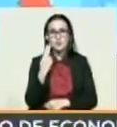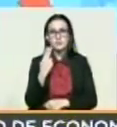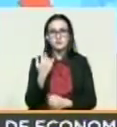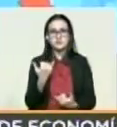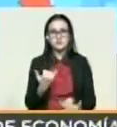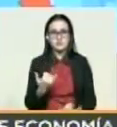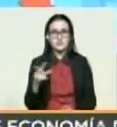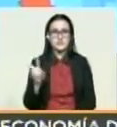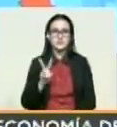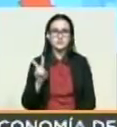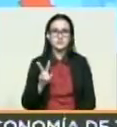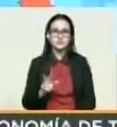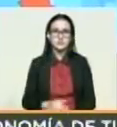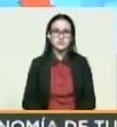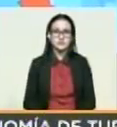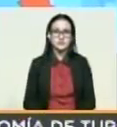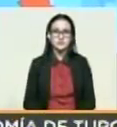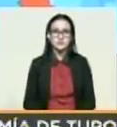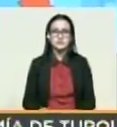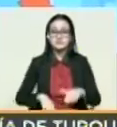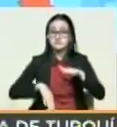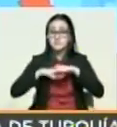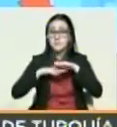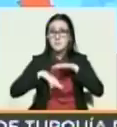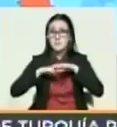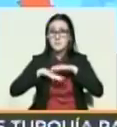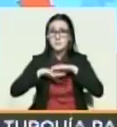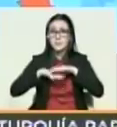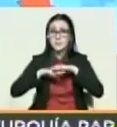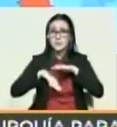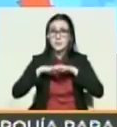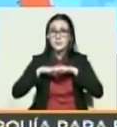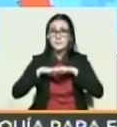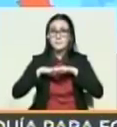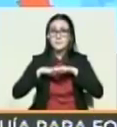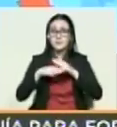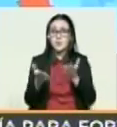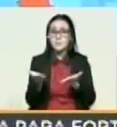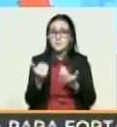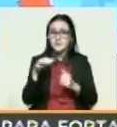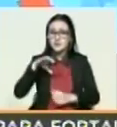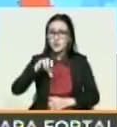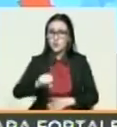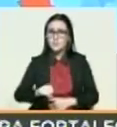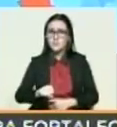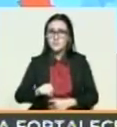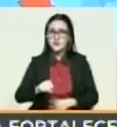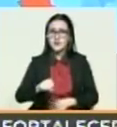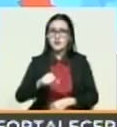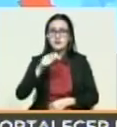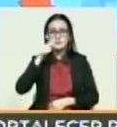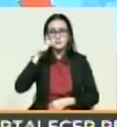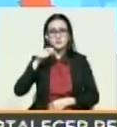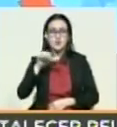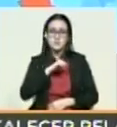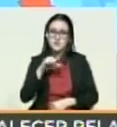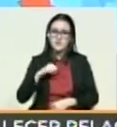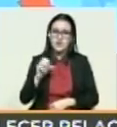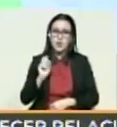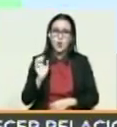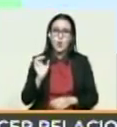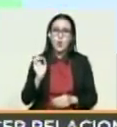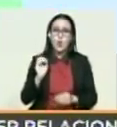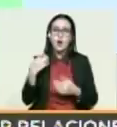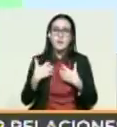republica los montos máximos a ser demandados por las personas naturales jurídicas